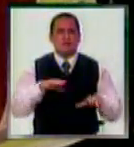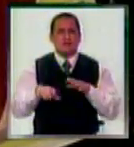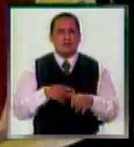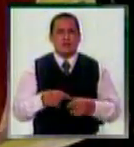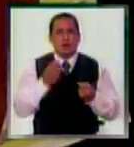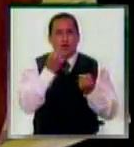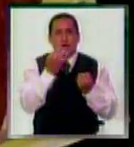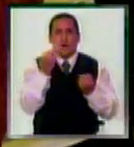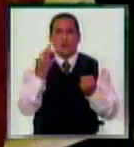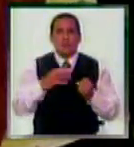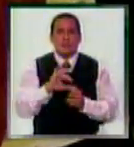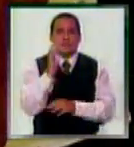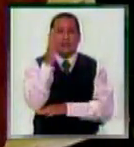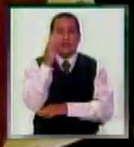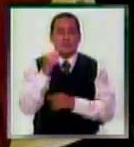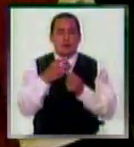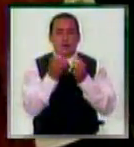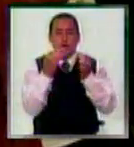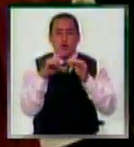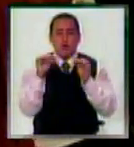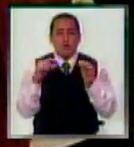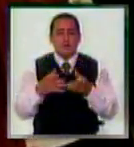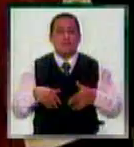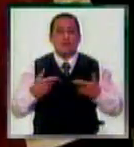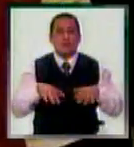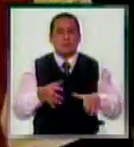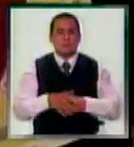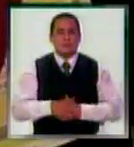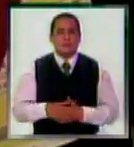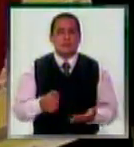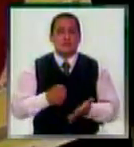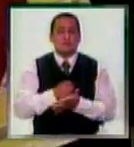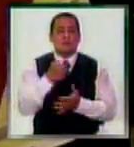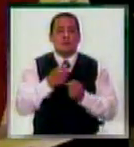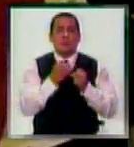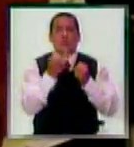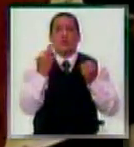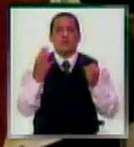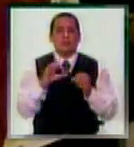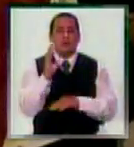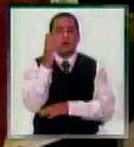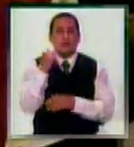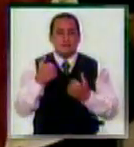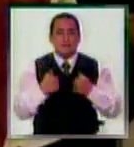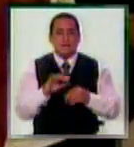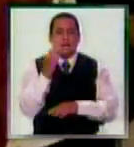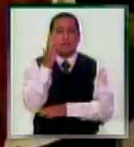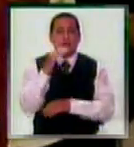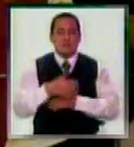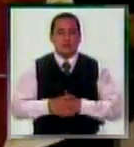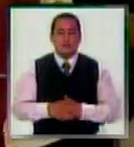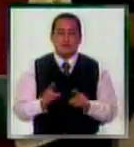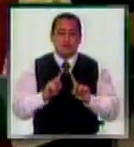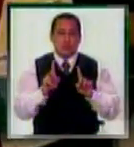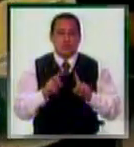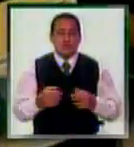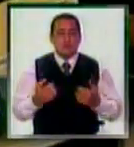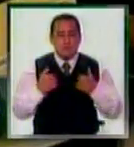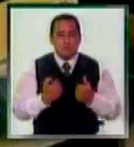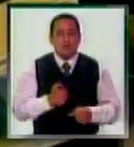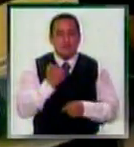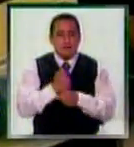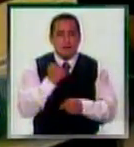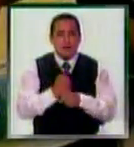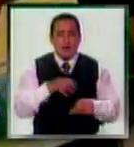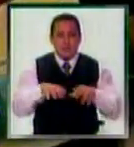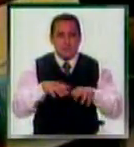las hojas del eucalipto. ¿Qué puedo hacer? Y te pagaré por contar cuántas hojas tiene el eucalipto. No, pues tenemos que aprender a hacer